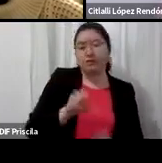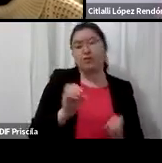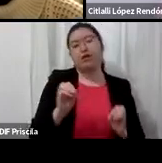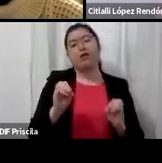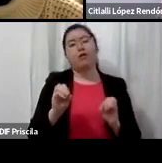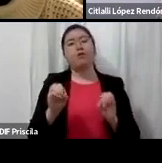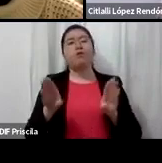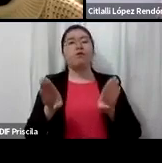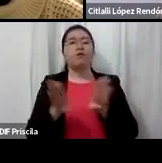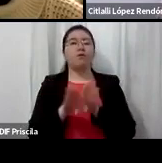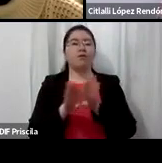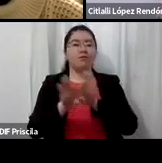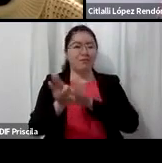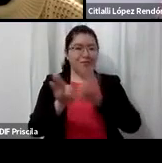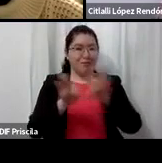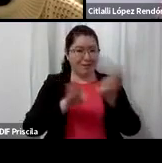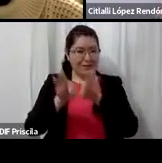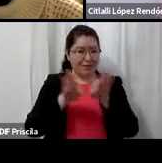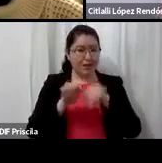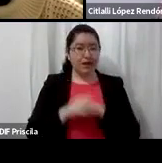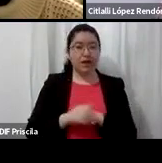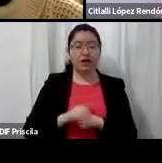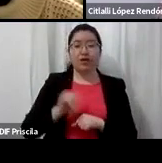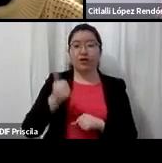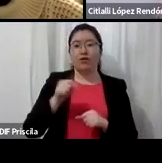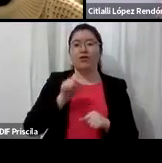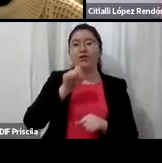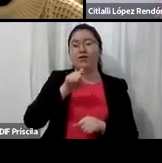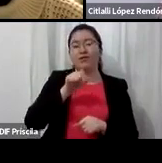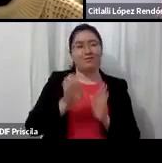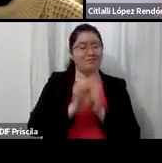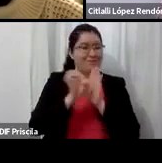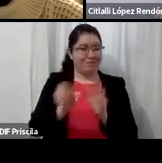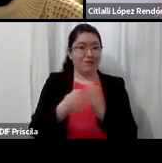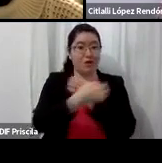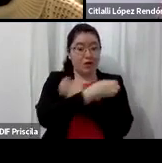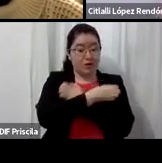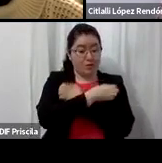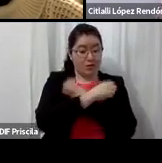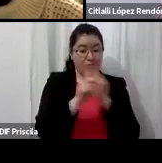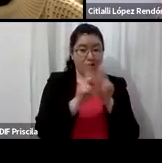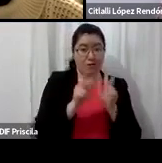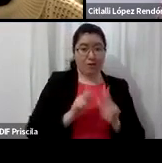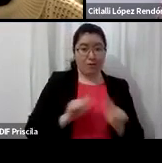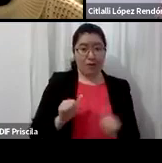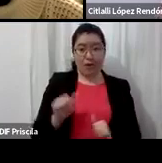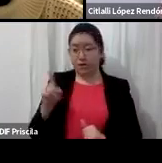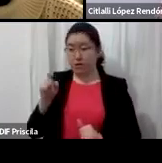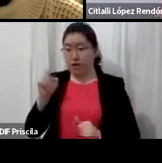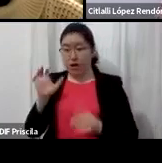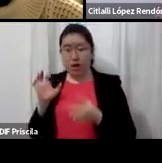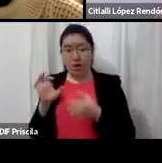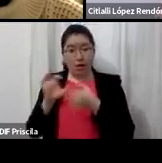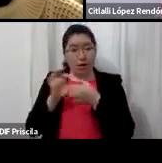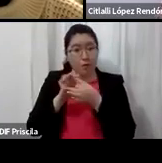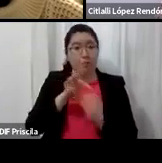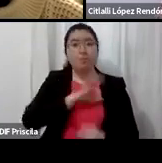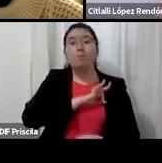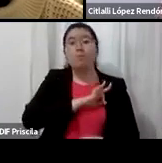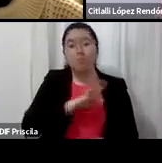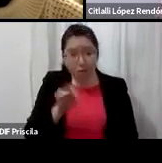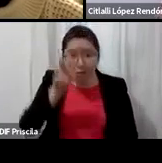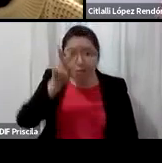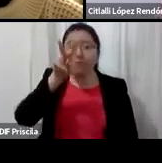una persona que está pensando en la educación para la paz y el agua, por supuesto, o sea, hay toda la cuestión de la vinculación con los